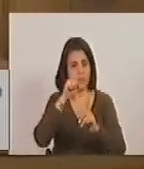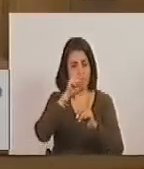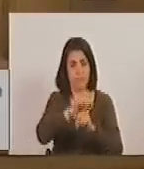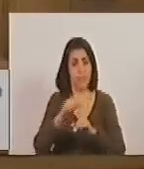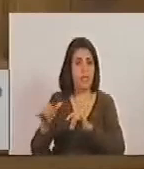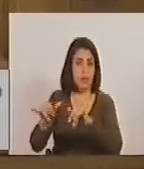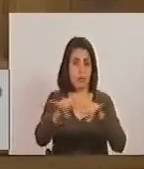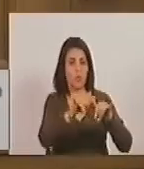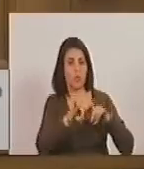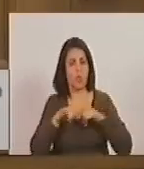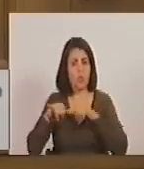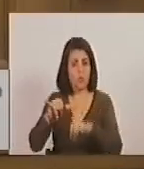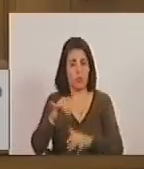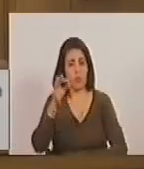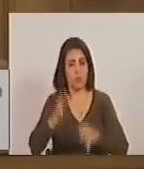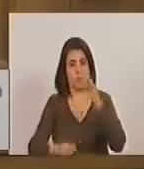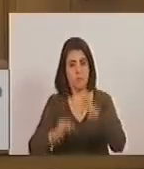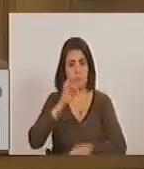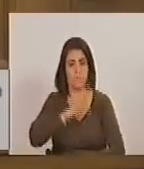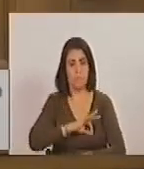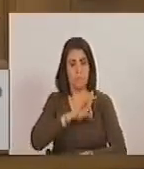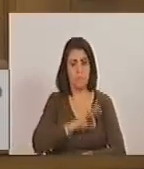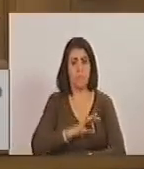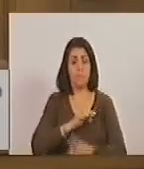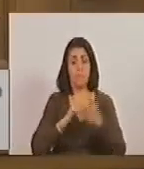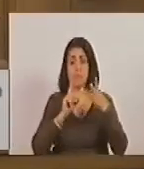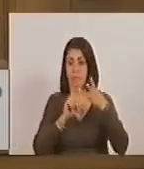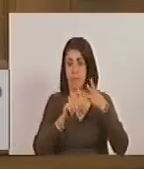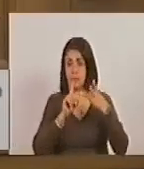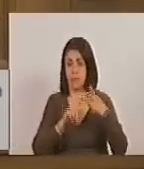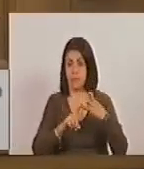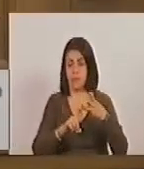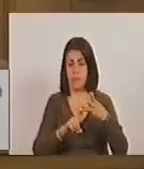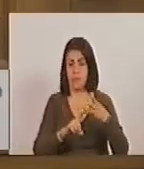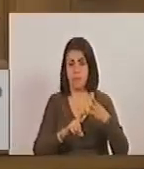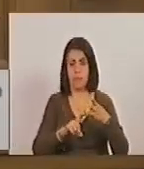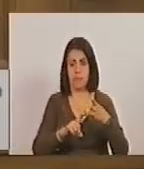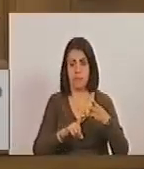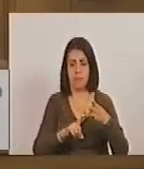la igualdad de la justicia social. Tercero,